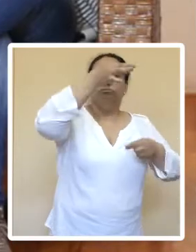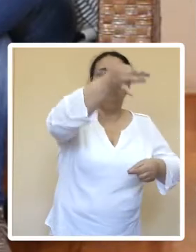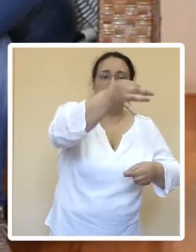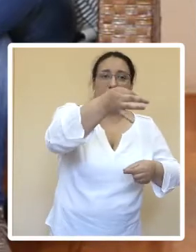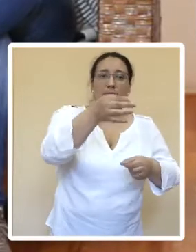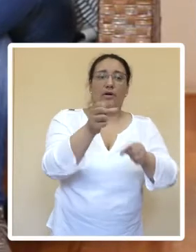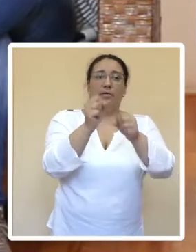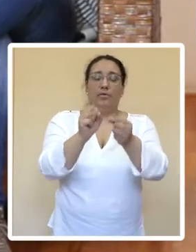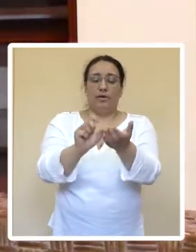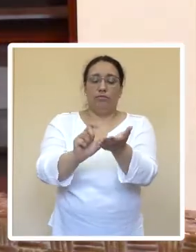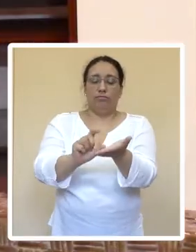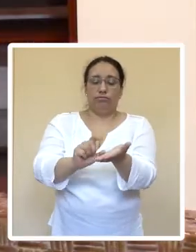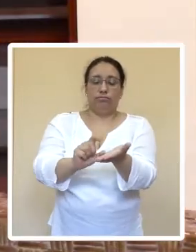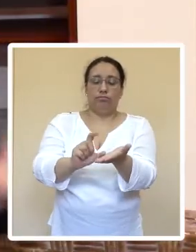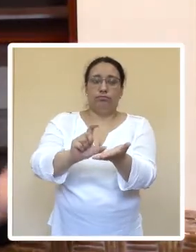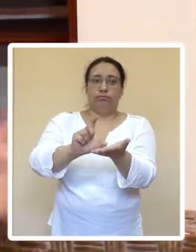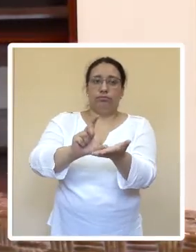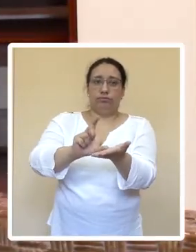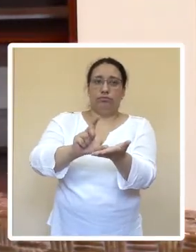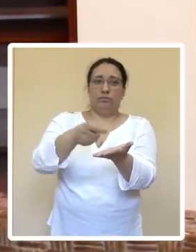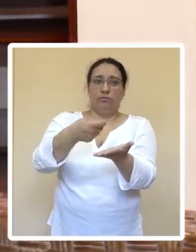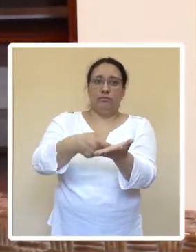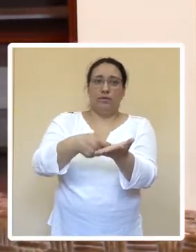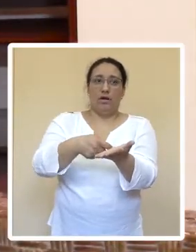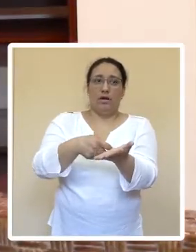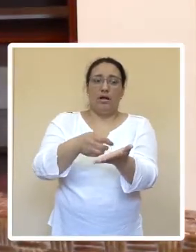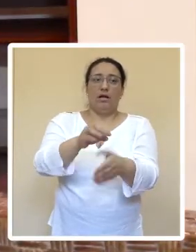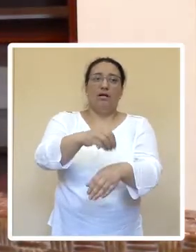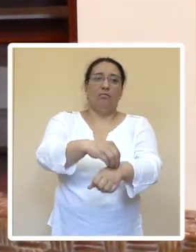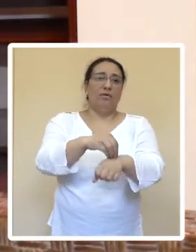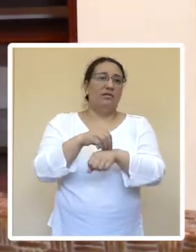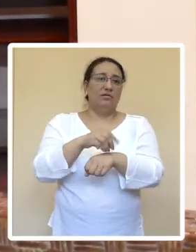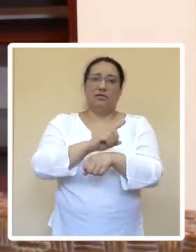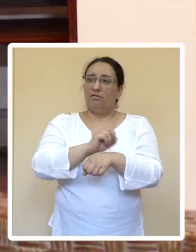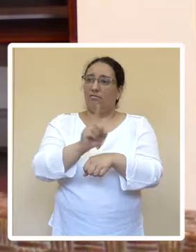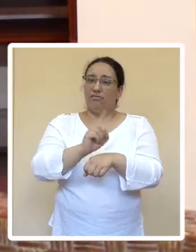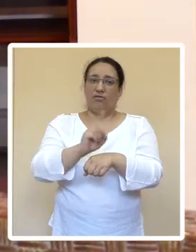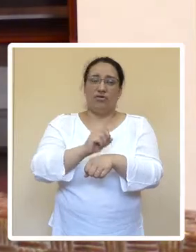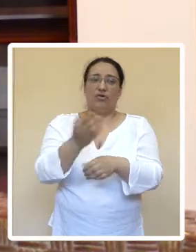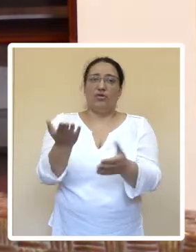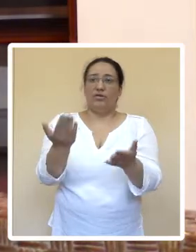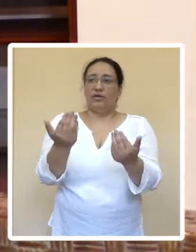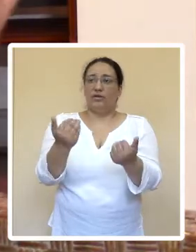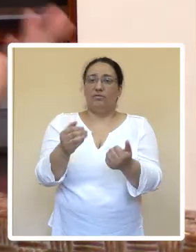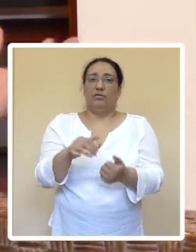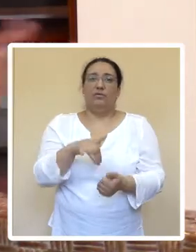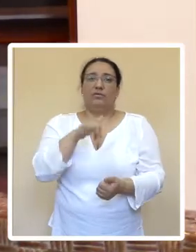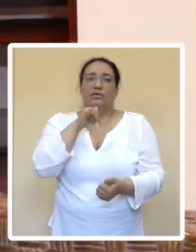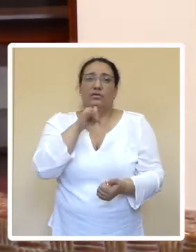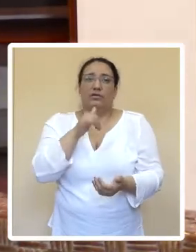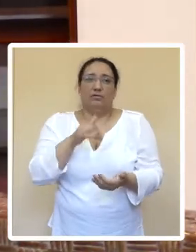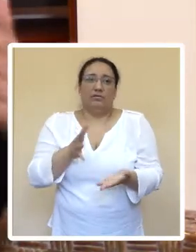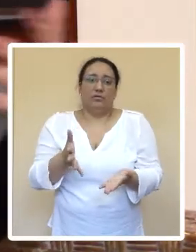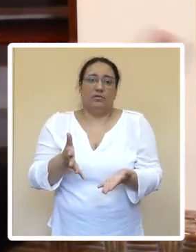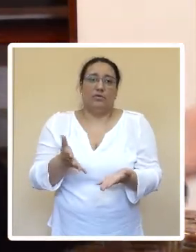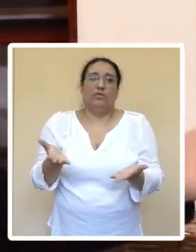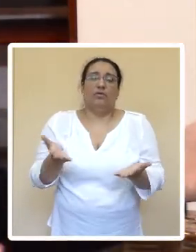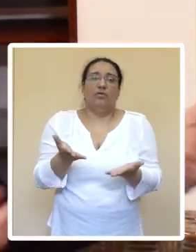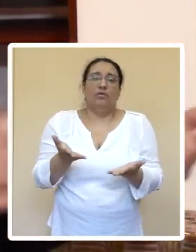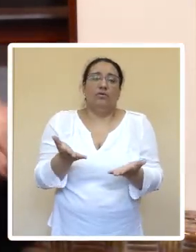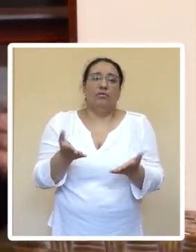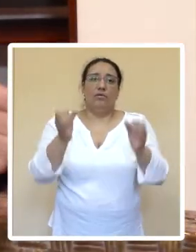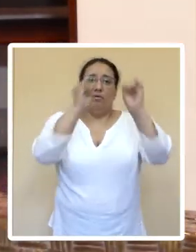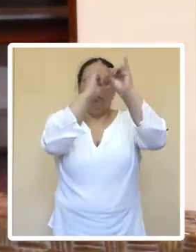plata, y yo le dije: ya ahí. Y me dijo: no te vamos a llamar, porque en verdad no sabemos